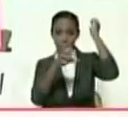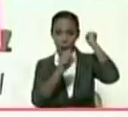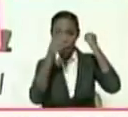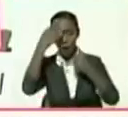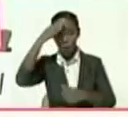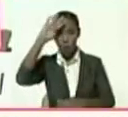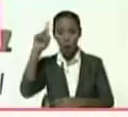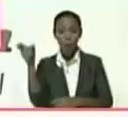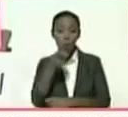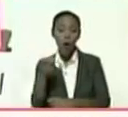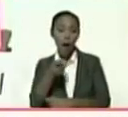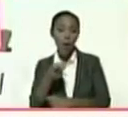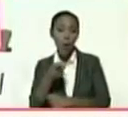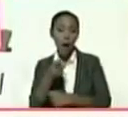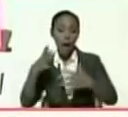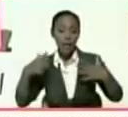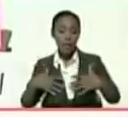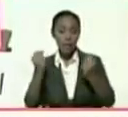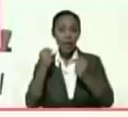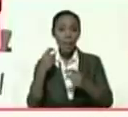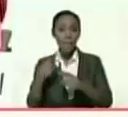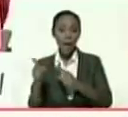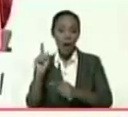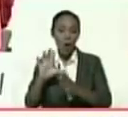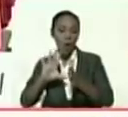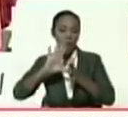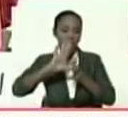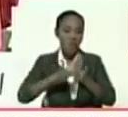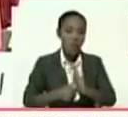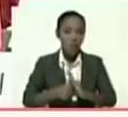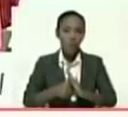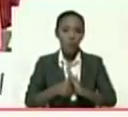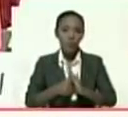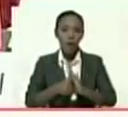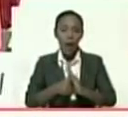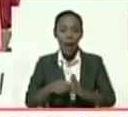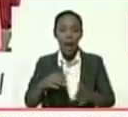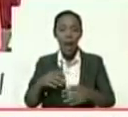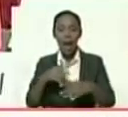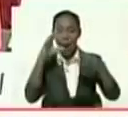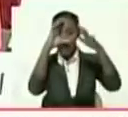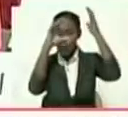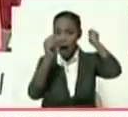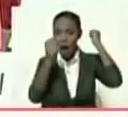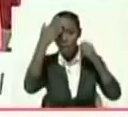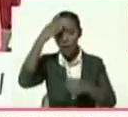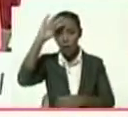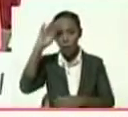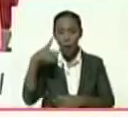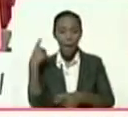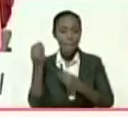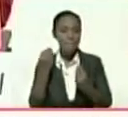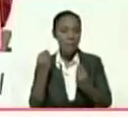buscarnos. Asaltaron la embajada de Cuba para sacarnos a nosotros de ahí,